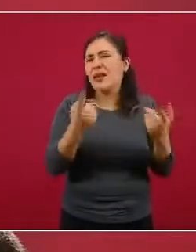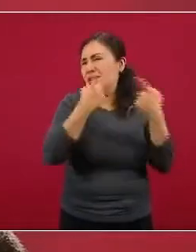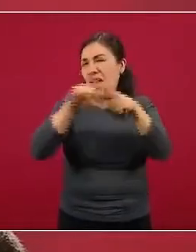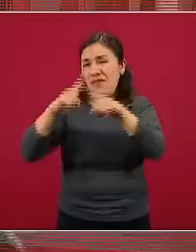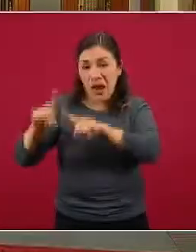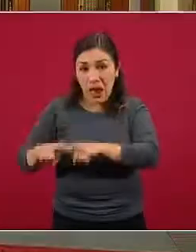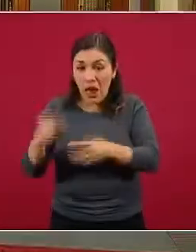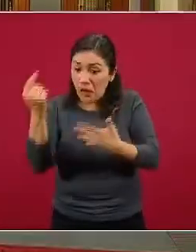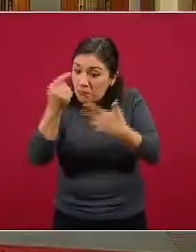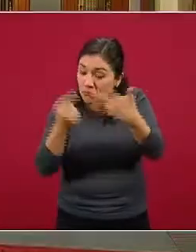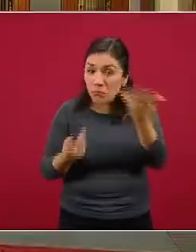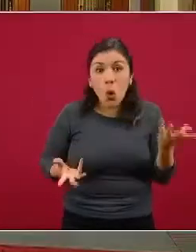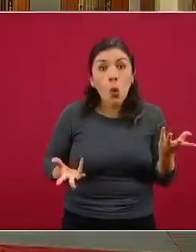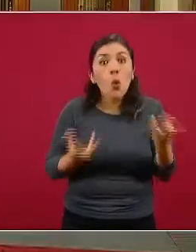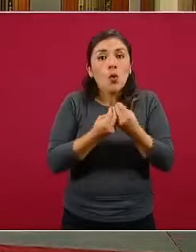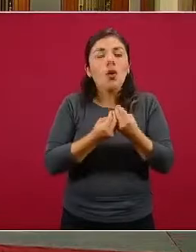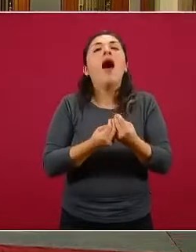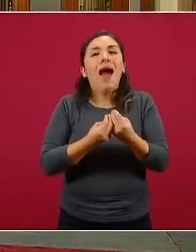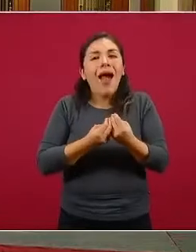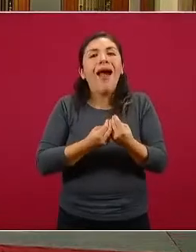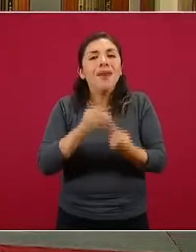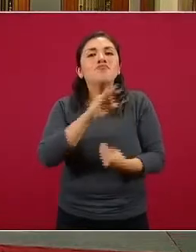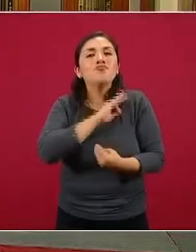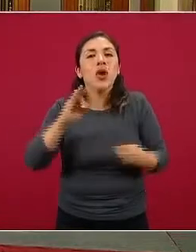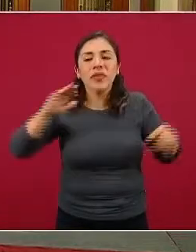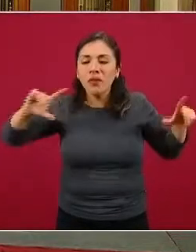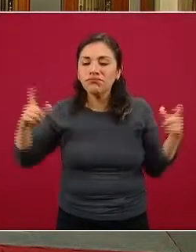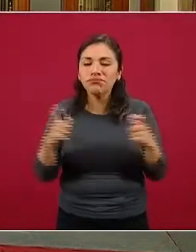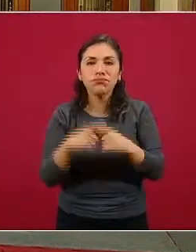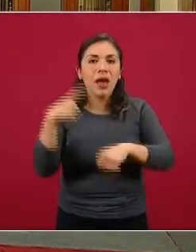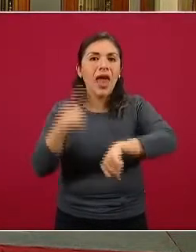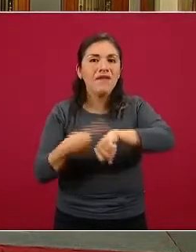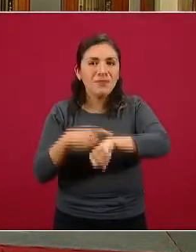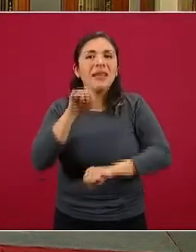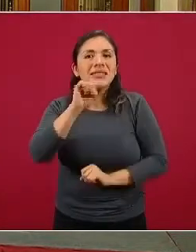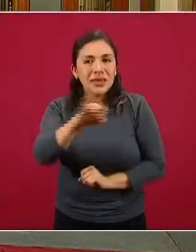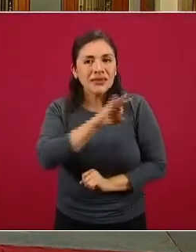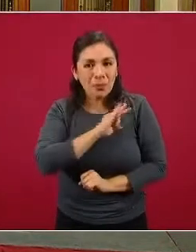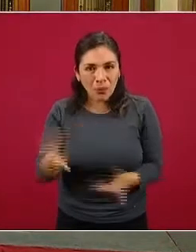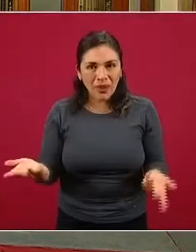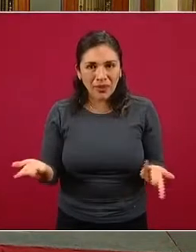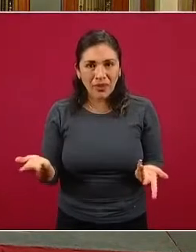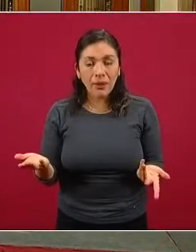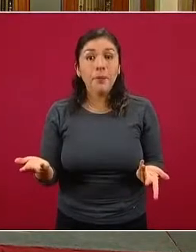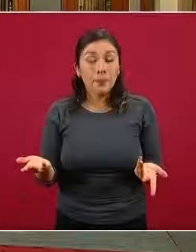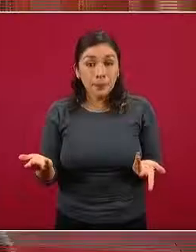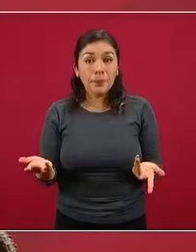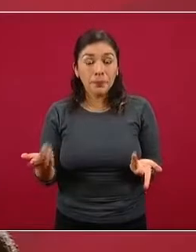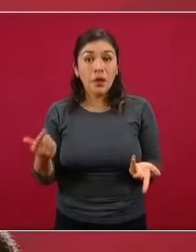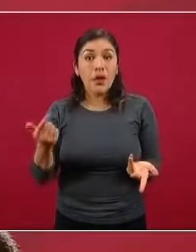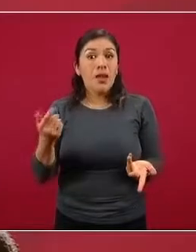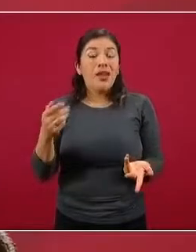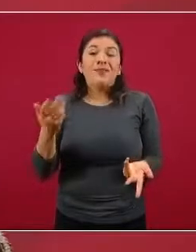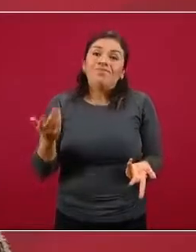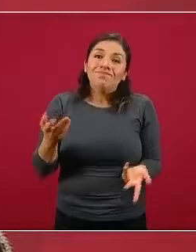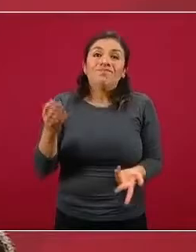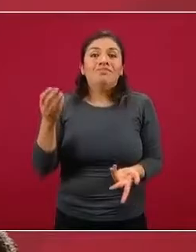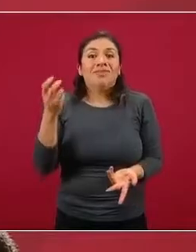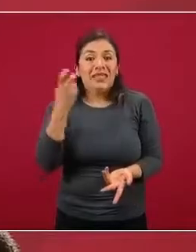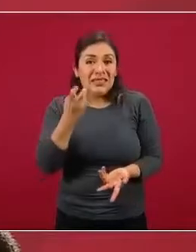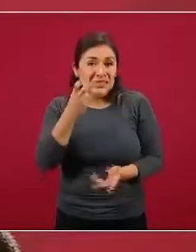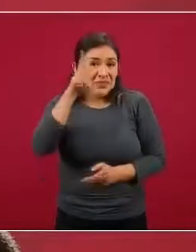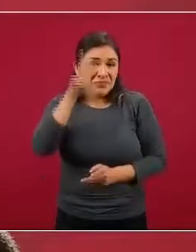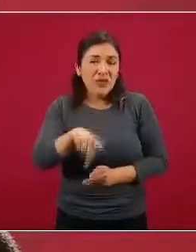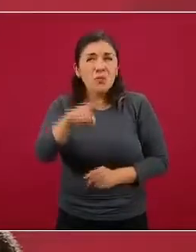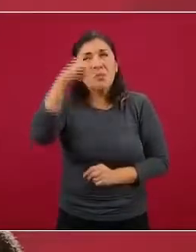etcétera, vamos a lograr reducir la intensidad de la epidemia. No vamos a lograr, esto es